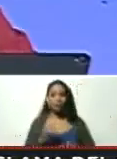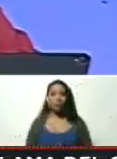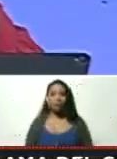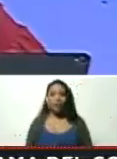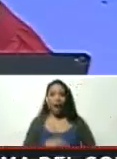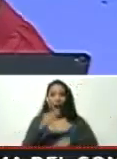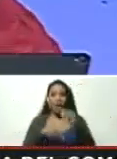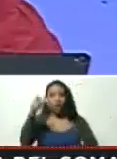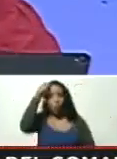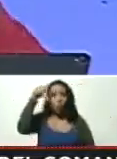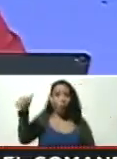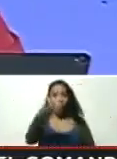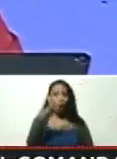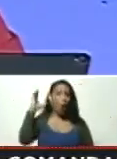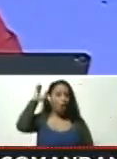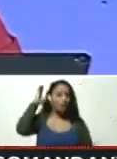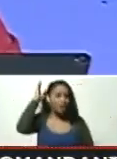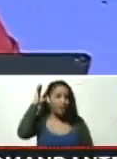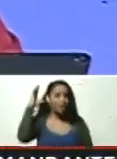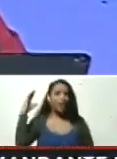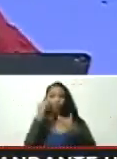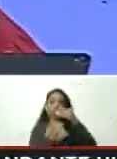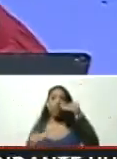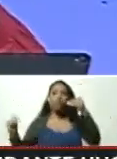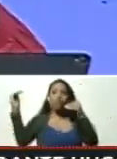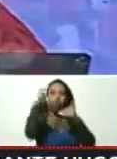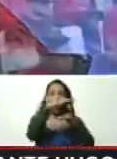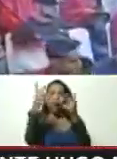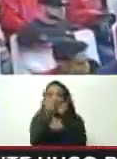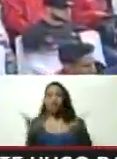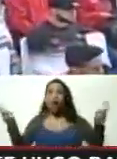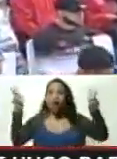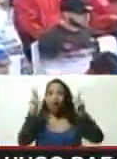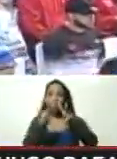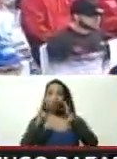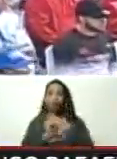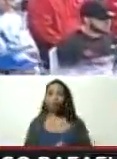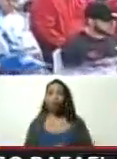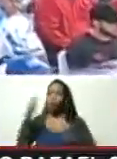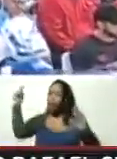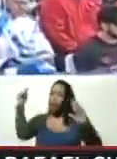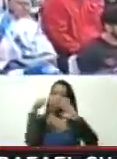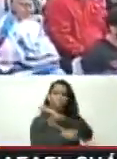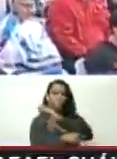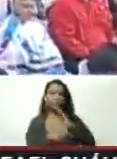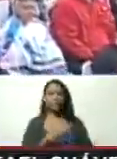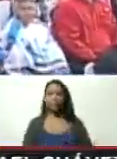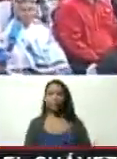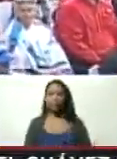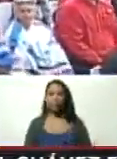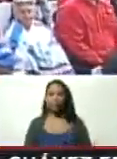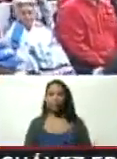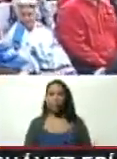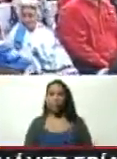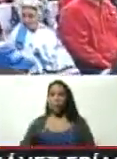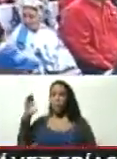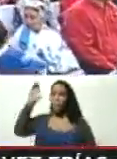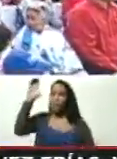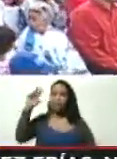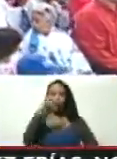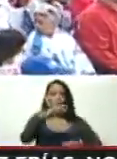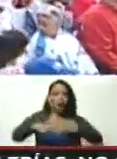un pueblo en conciencia superior, en valores profundos de patria y revolución.